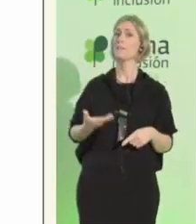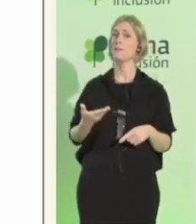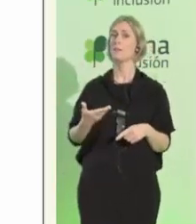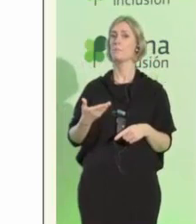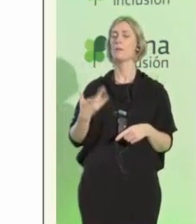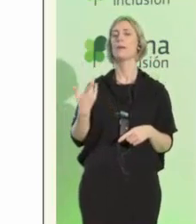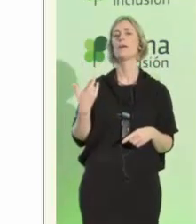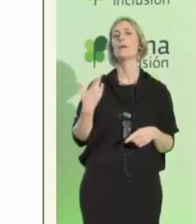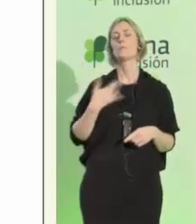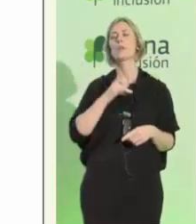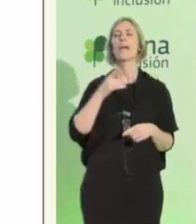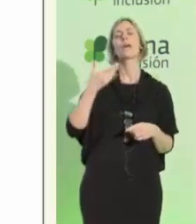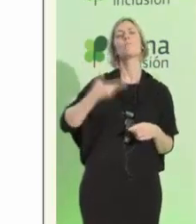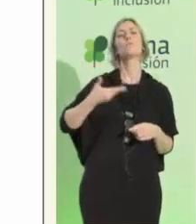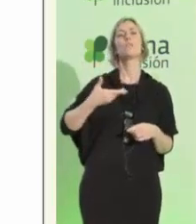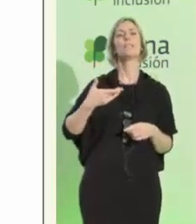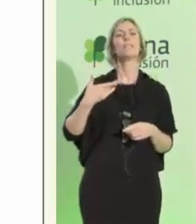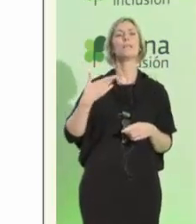las personas con